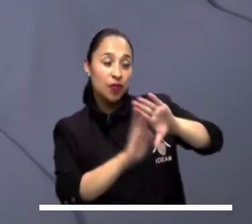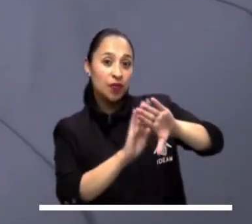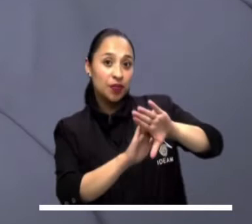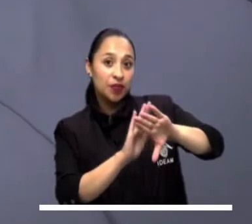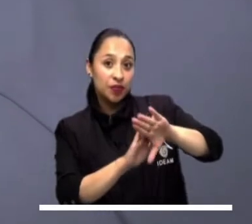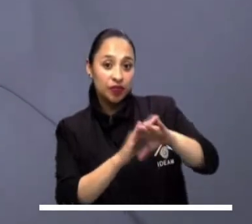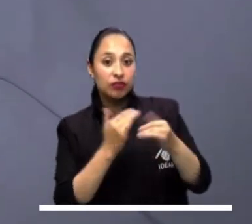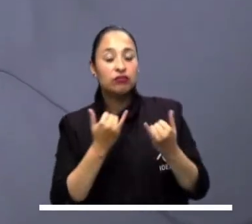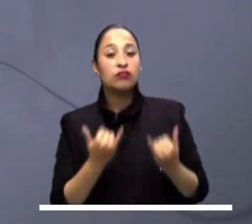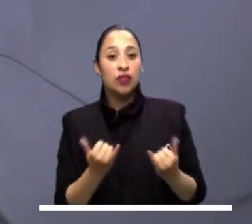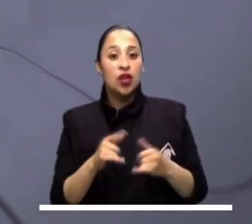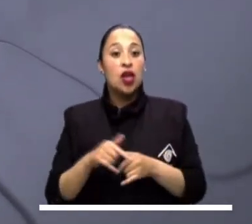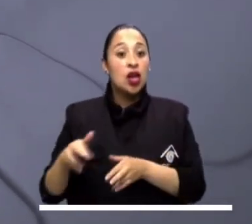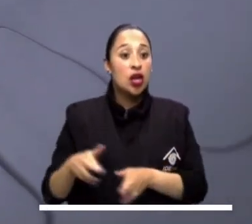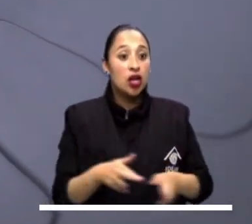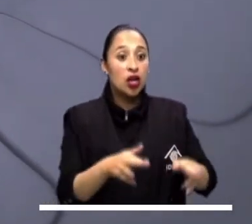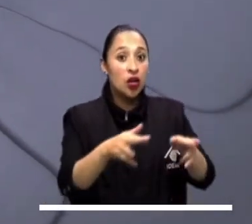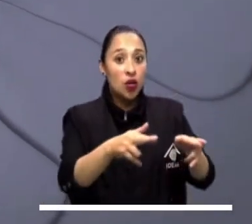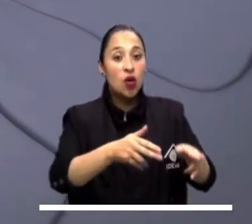ligera y parcial.